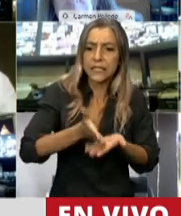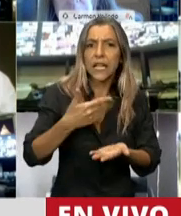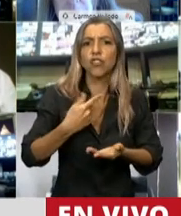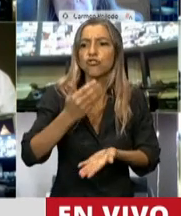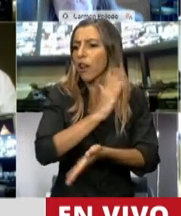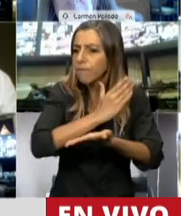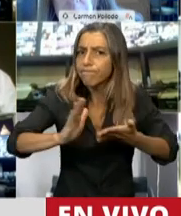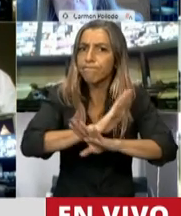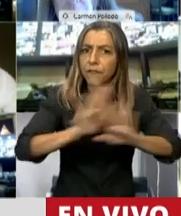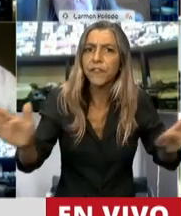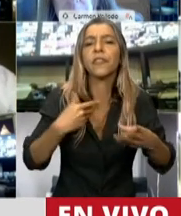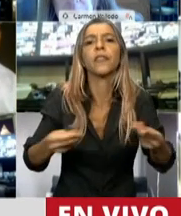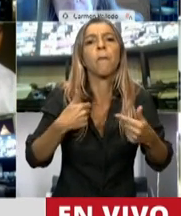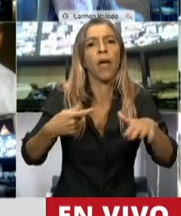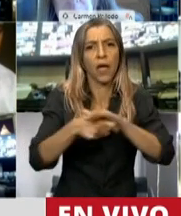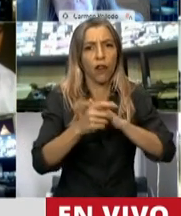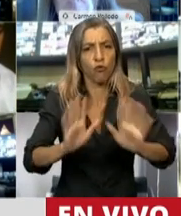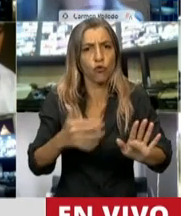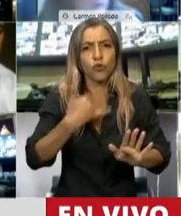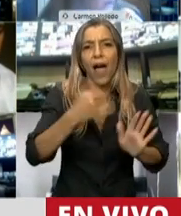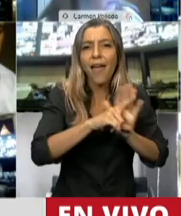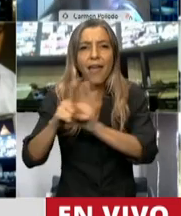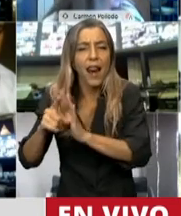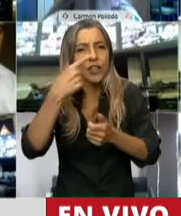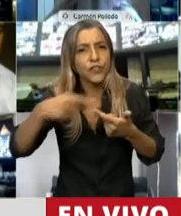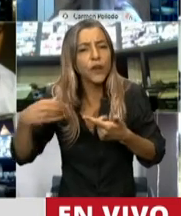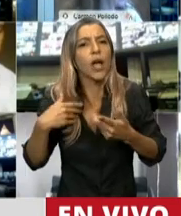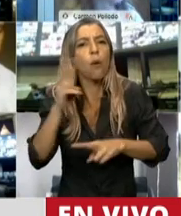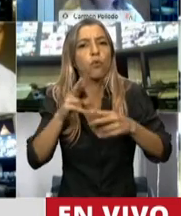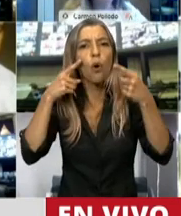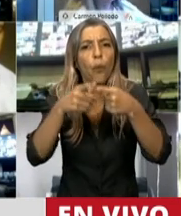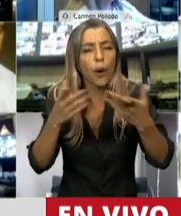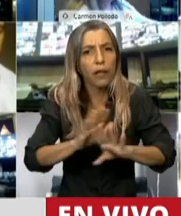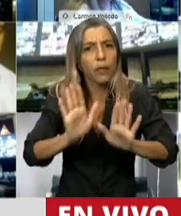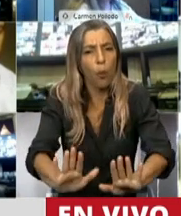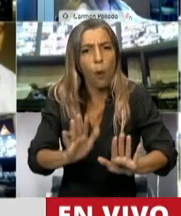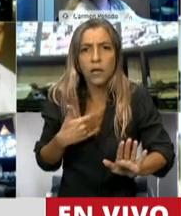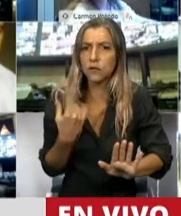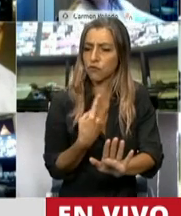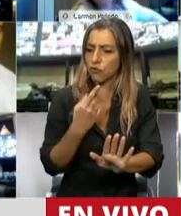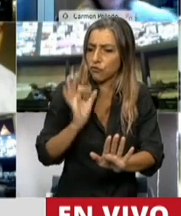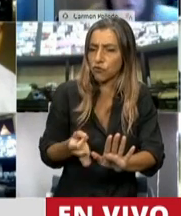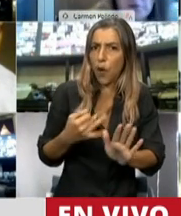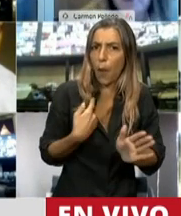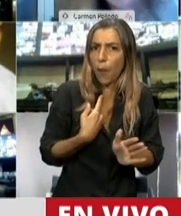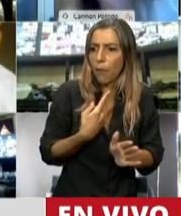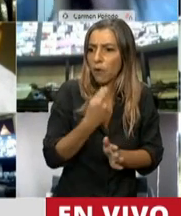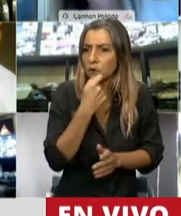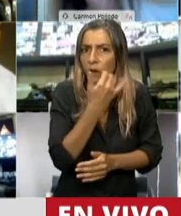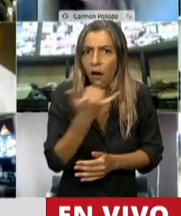erradicar la corrupción hemos visto esta reflexión estratégica como lo llamaba bien